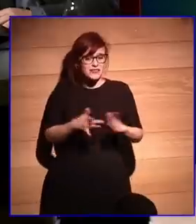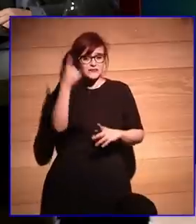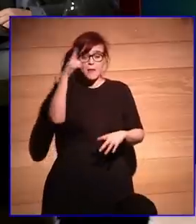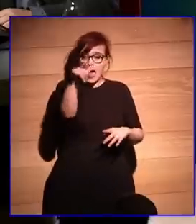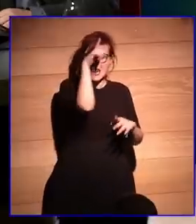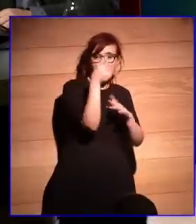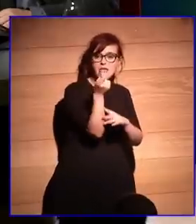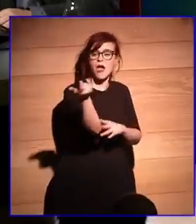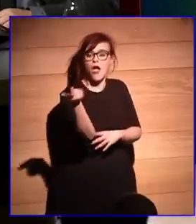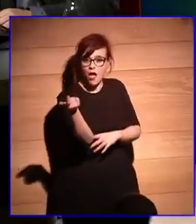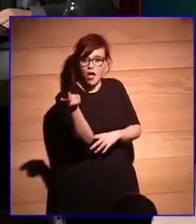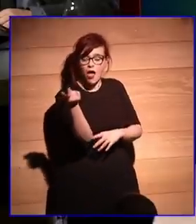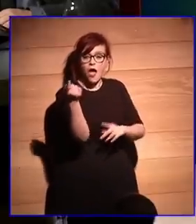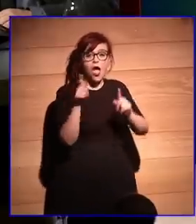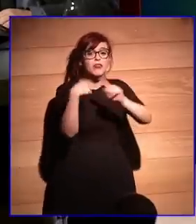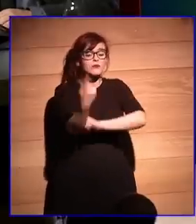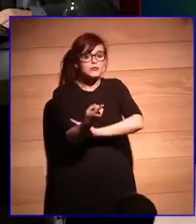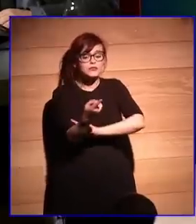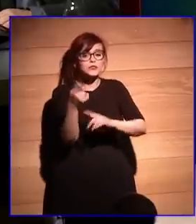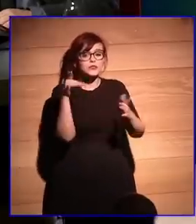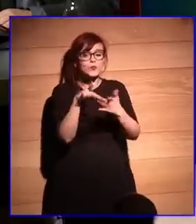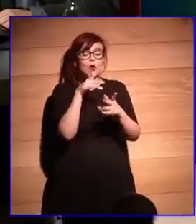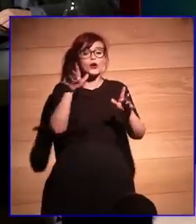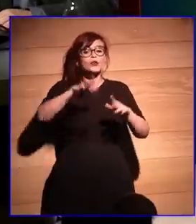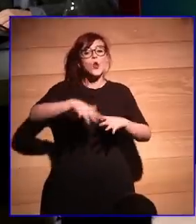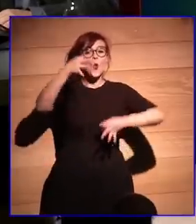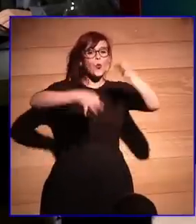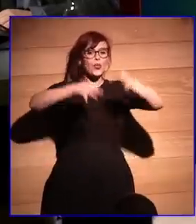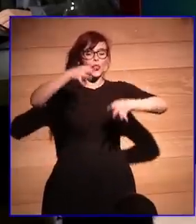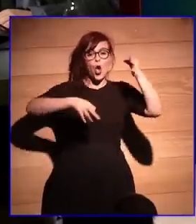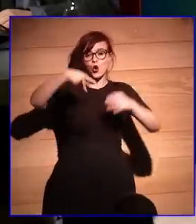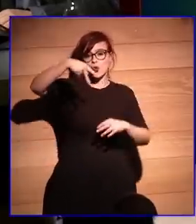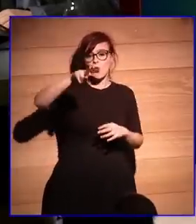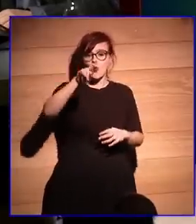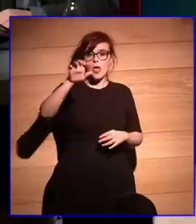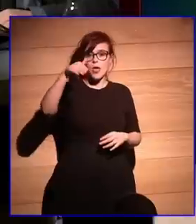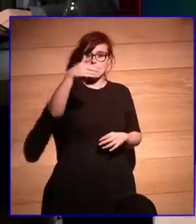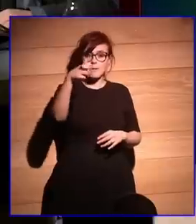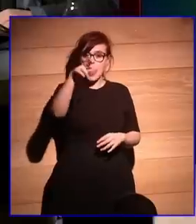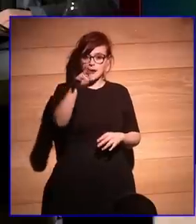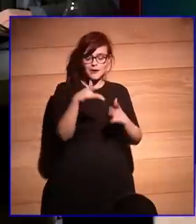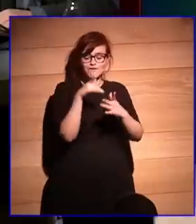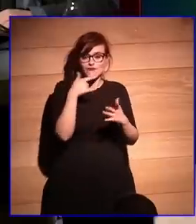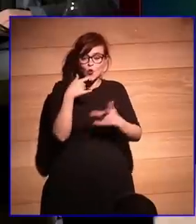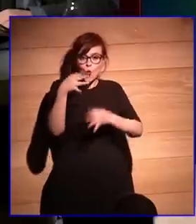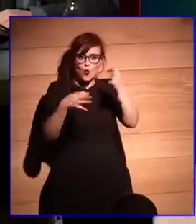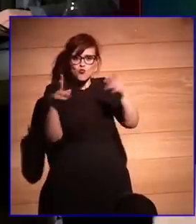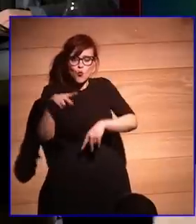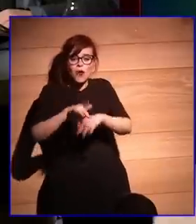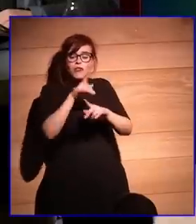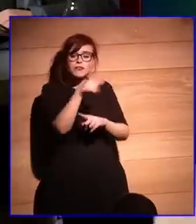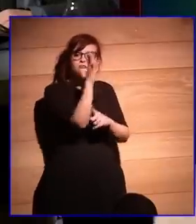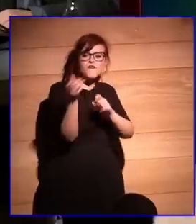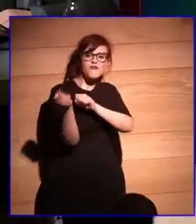de Alemania, no sufrió el estuvo en Nuremberg ni en el juicio, se escapó y murió en Brasil, se fue a Argentina,